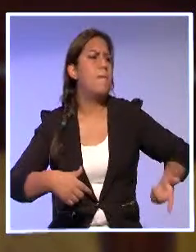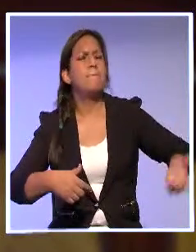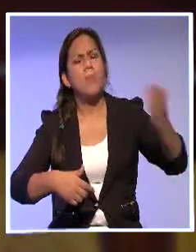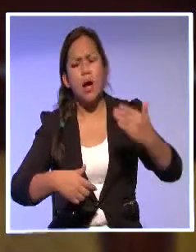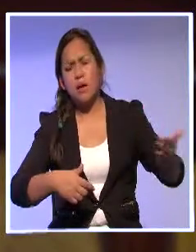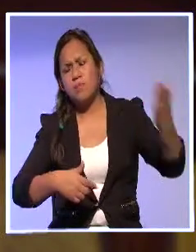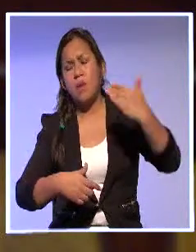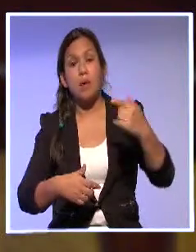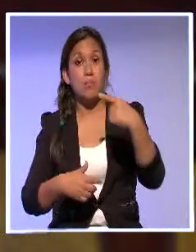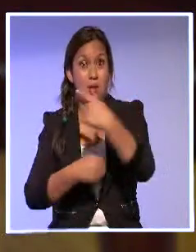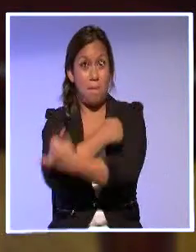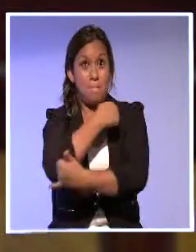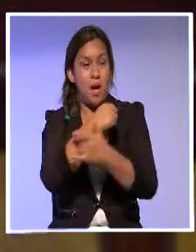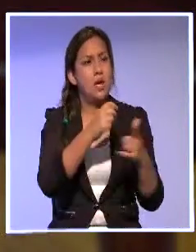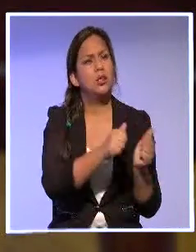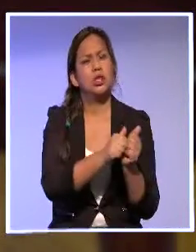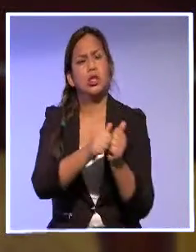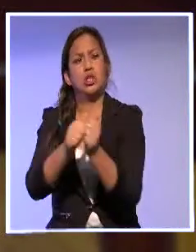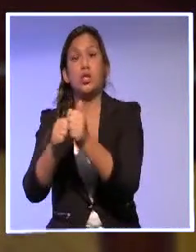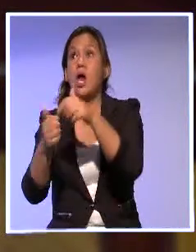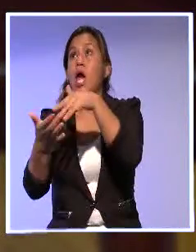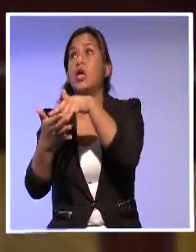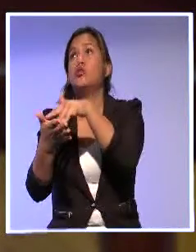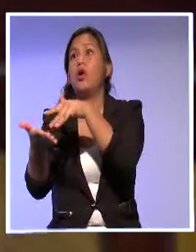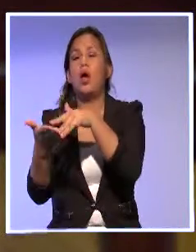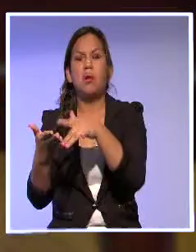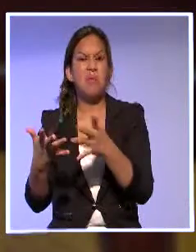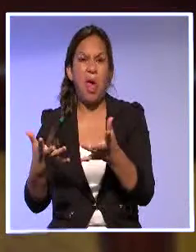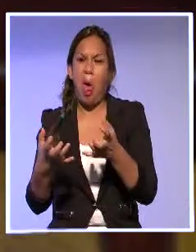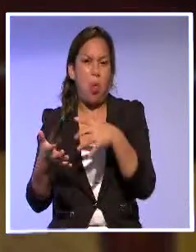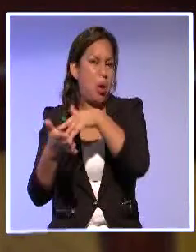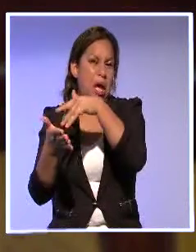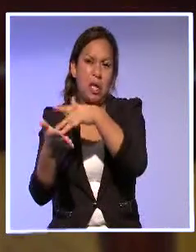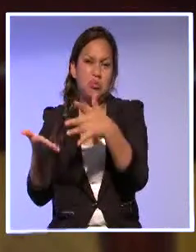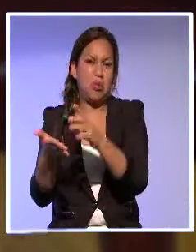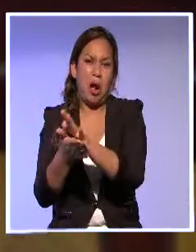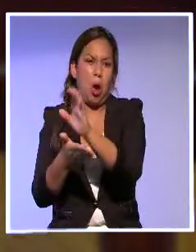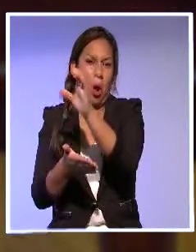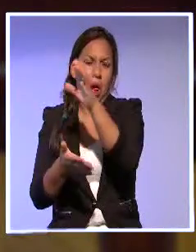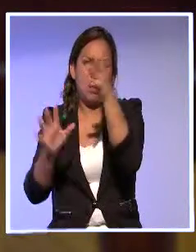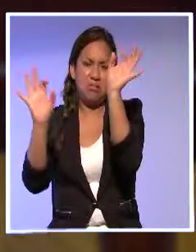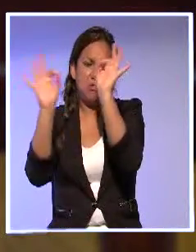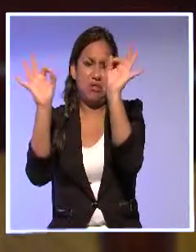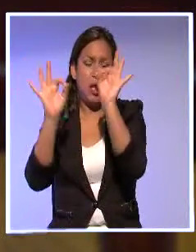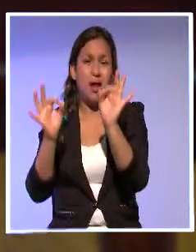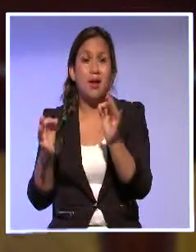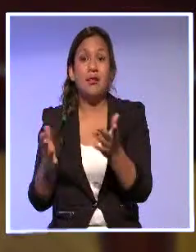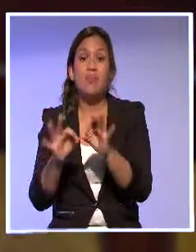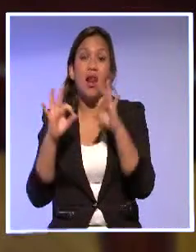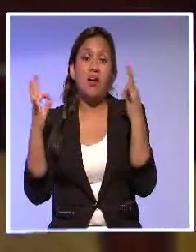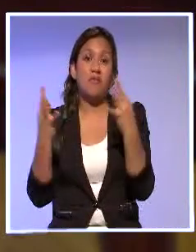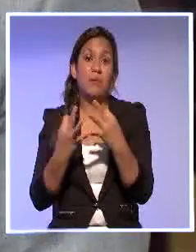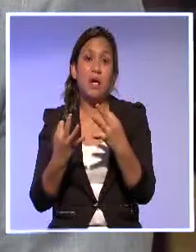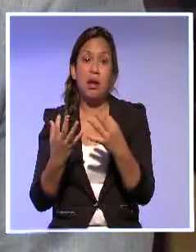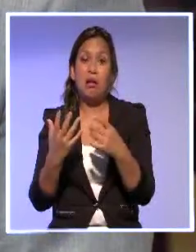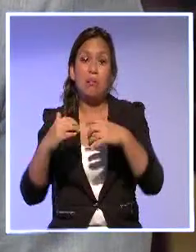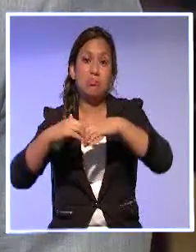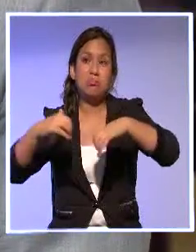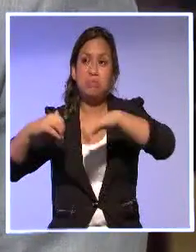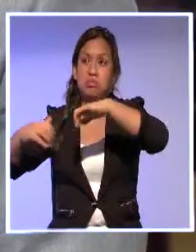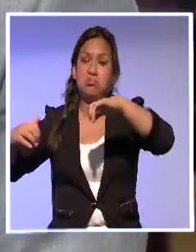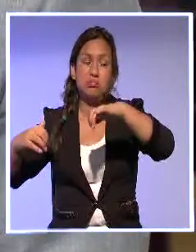luego entonces o sea con poco aplicado hacia la familia de todas maneras se destruyen a un poco ahora bien toda esta realidad